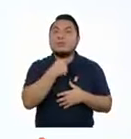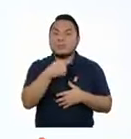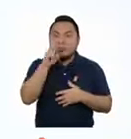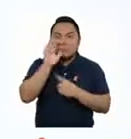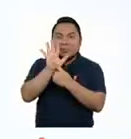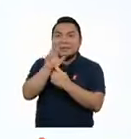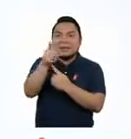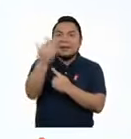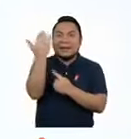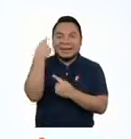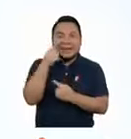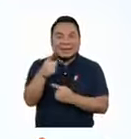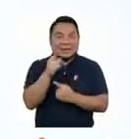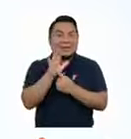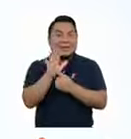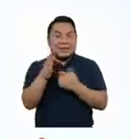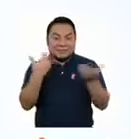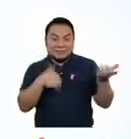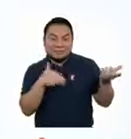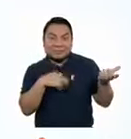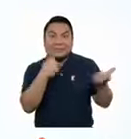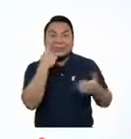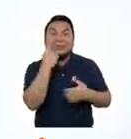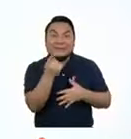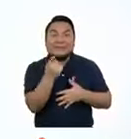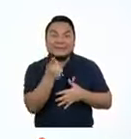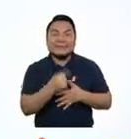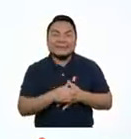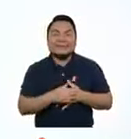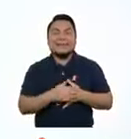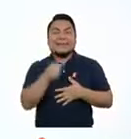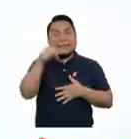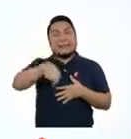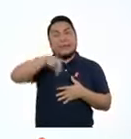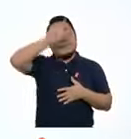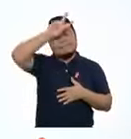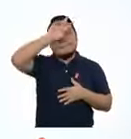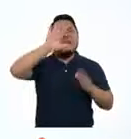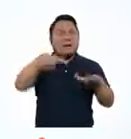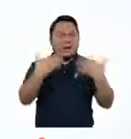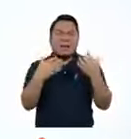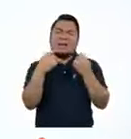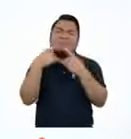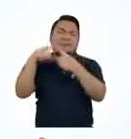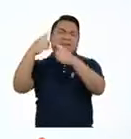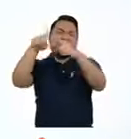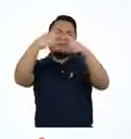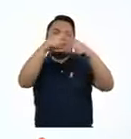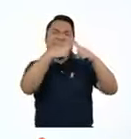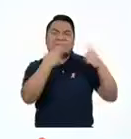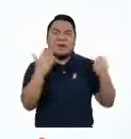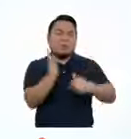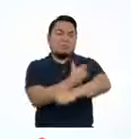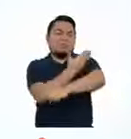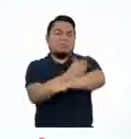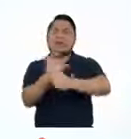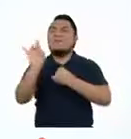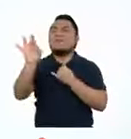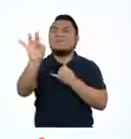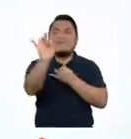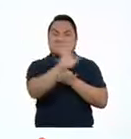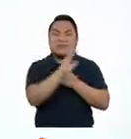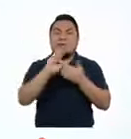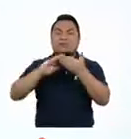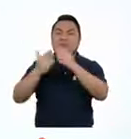instrumento que acabamos de conocer? ¡Sí! En el Perú existen diferentes géneros y ritmos